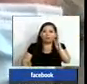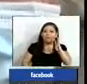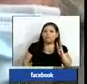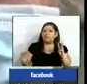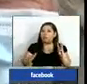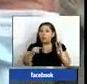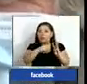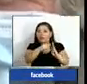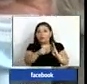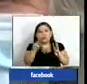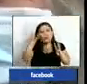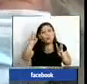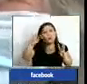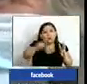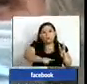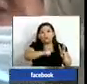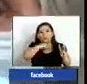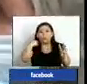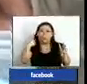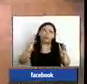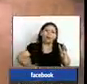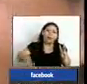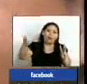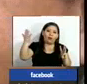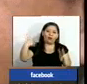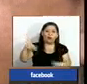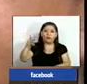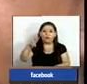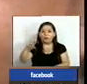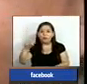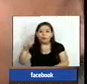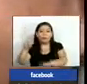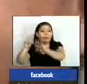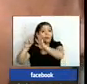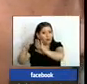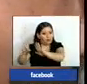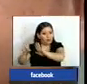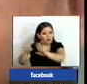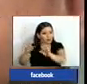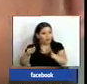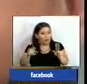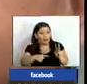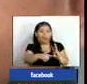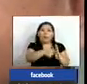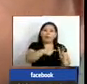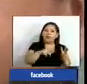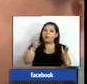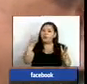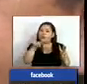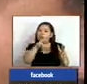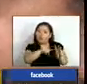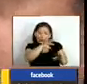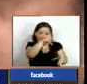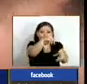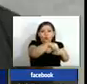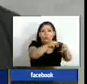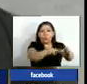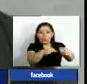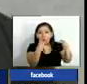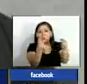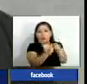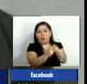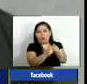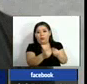de homicidio, hecho que habría ocurrido en el año 2016. Se presume que los detenidos son miembros de pandillas y, según